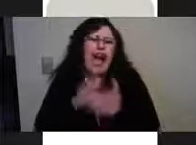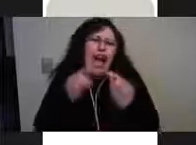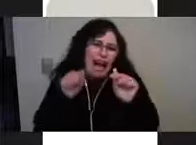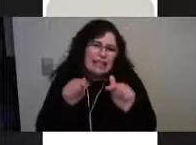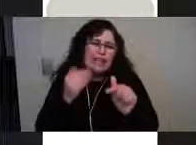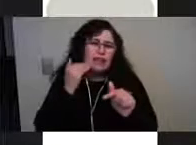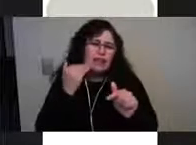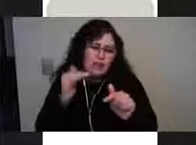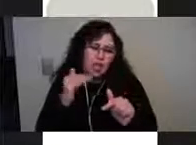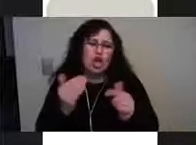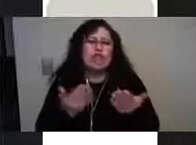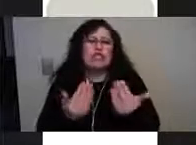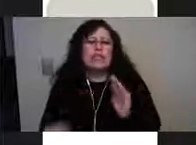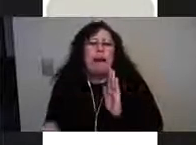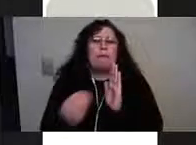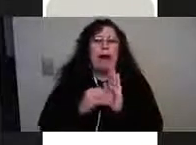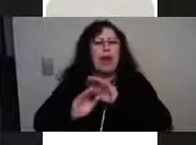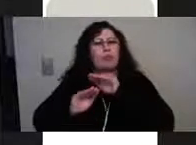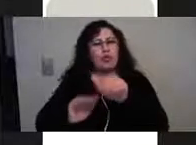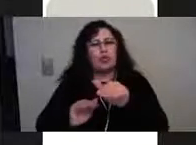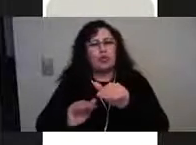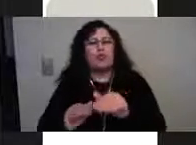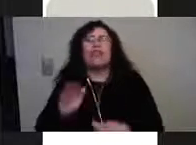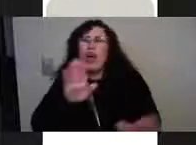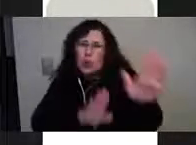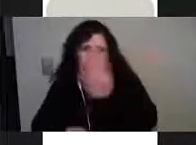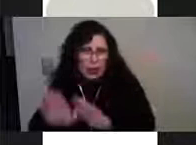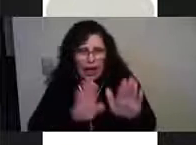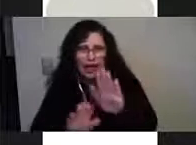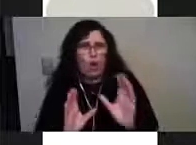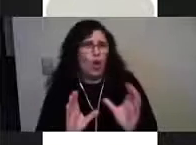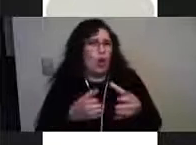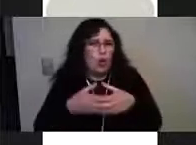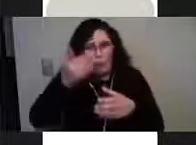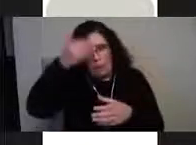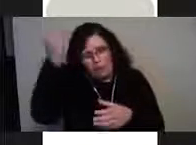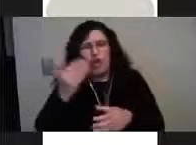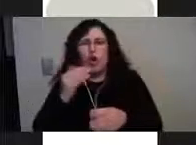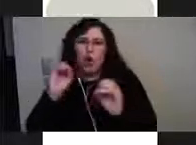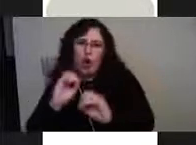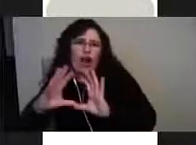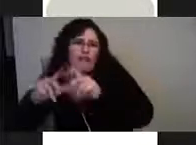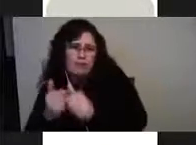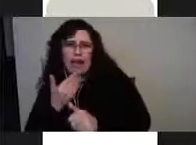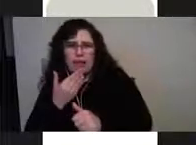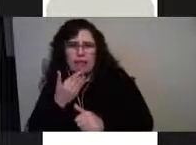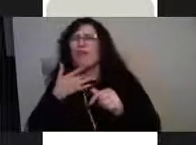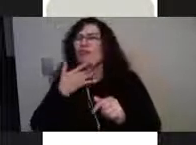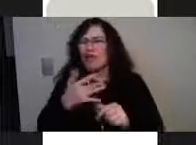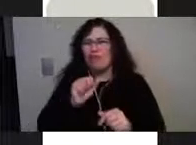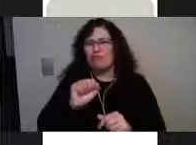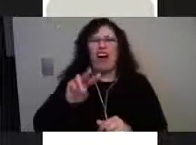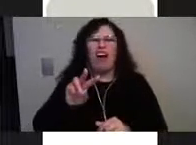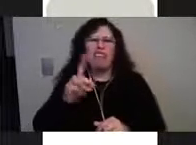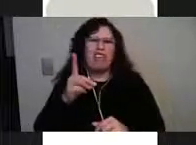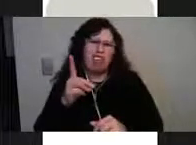mayor apoyo y cuidado por parte de la madre, ¿ya? Para participar de la actividad de la vida diaria, por ejemplo, básica. La